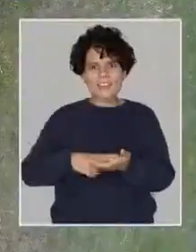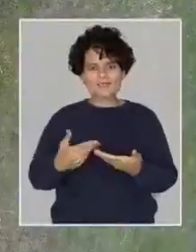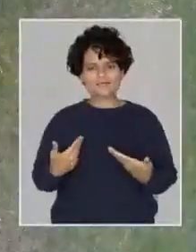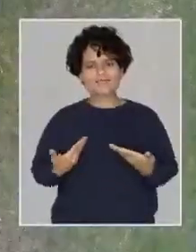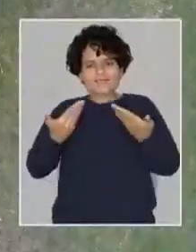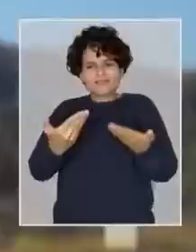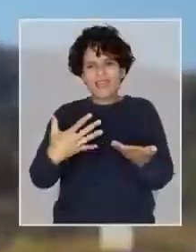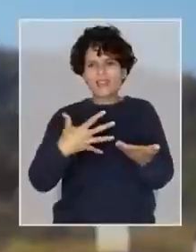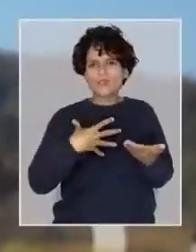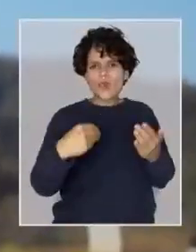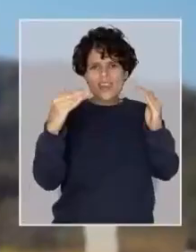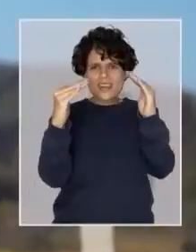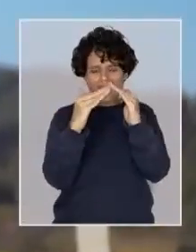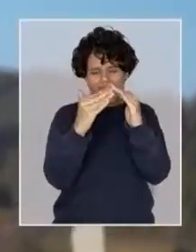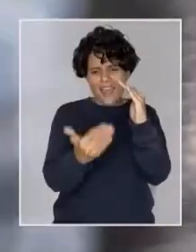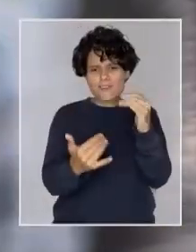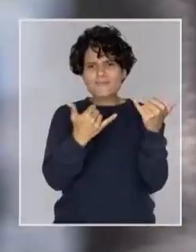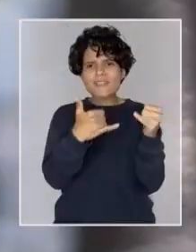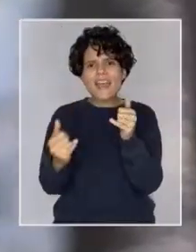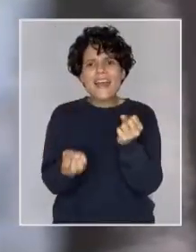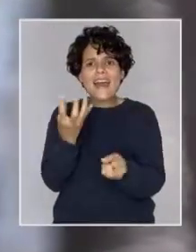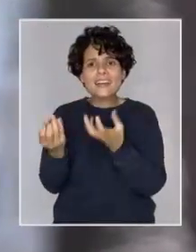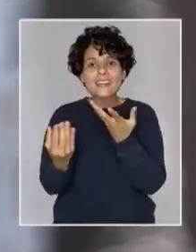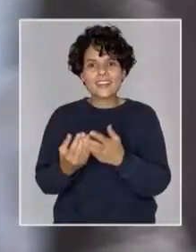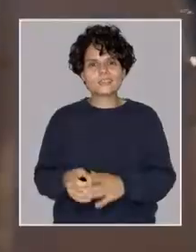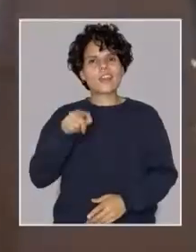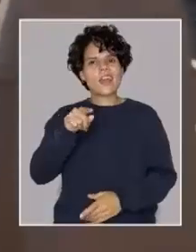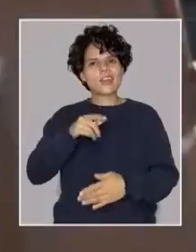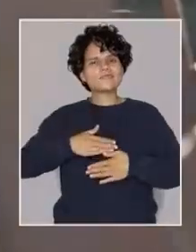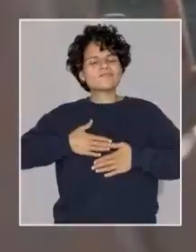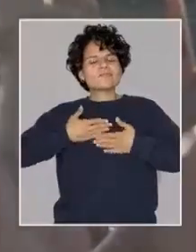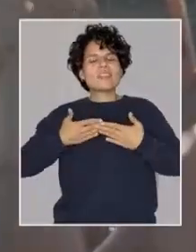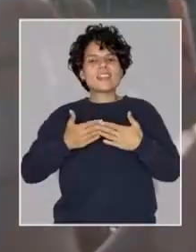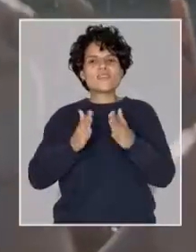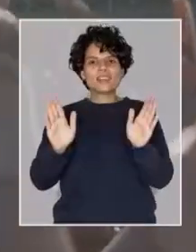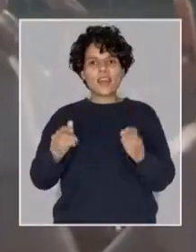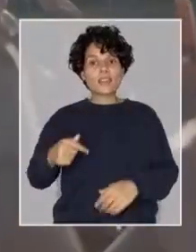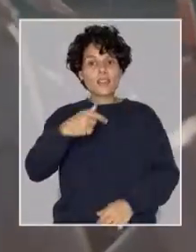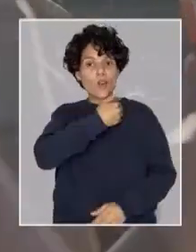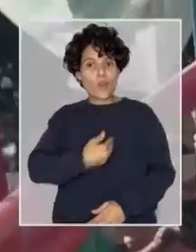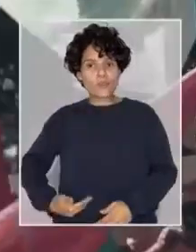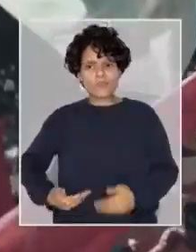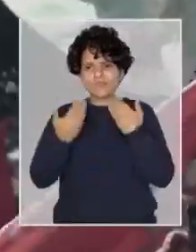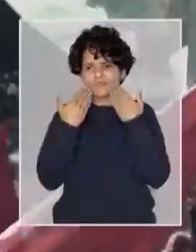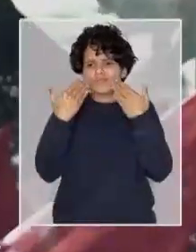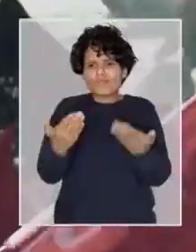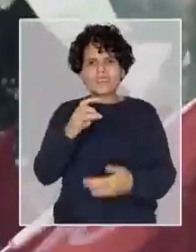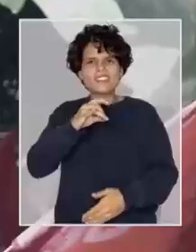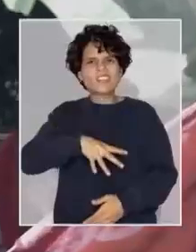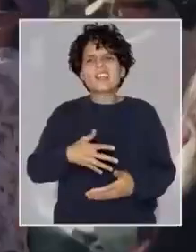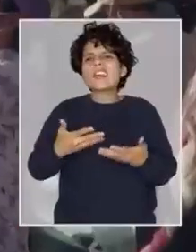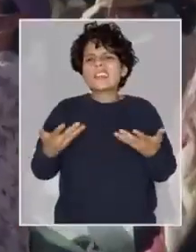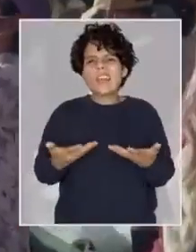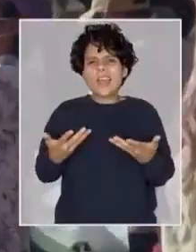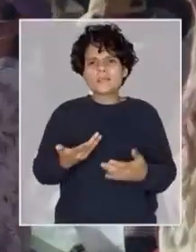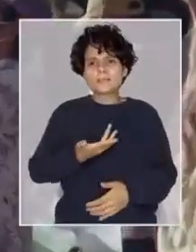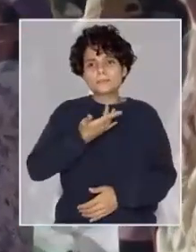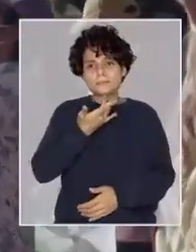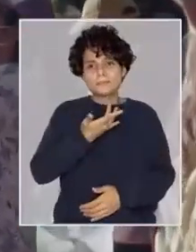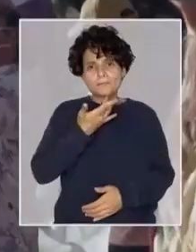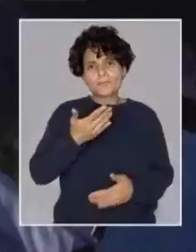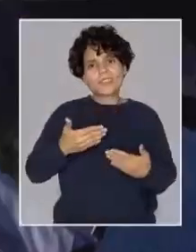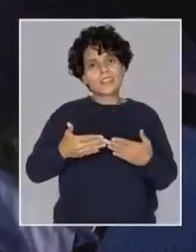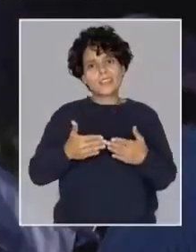un jardín, ahí te sientes libre. Y eso es lo que quiere nuestro gobierno para Chile. Simple y